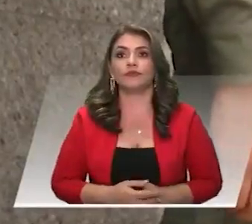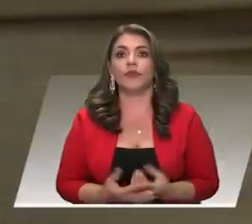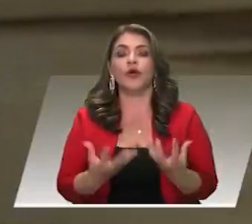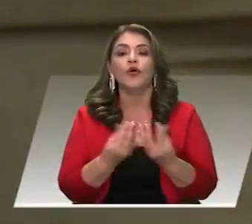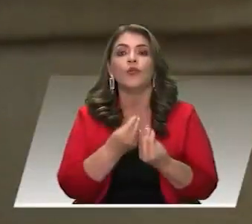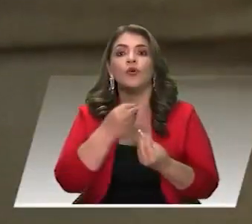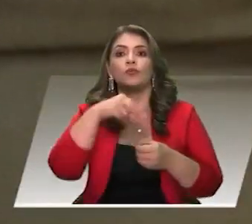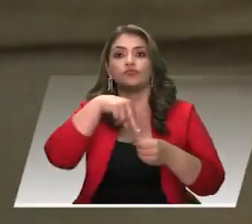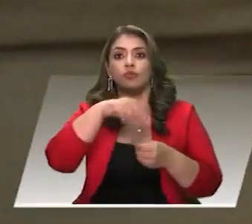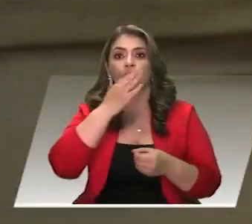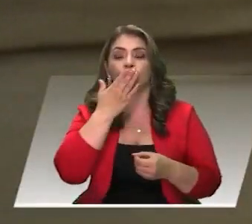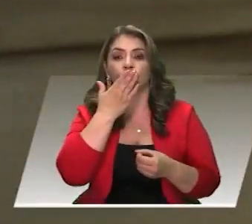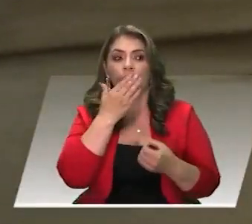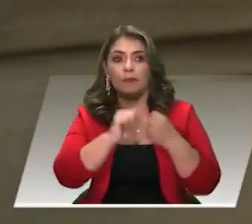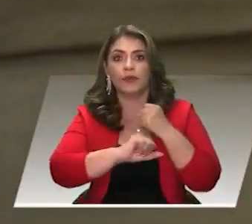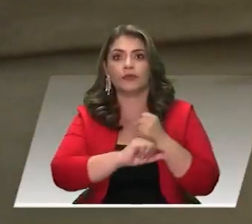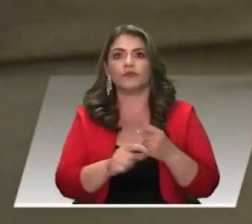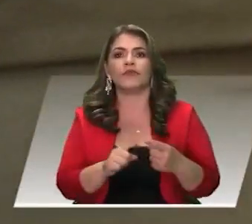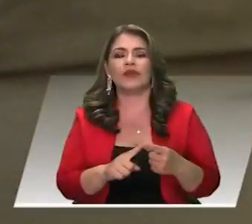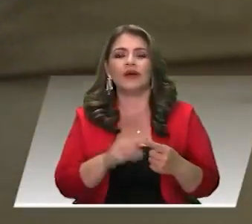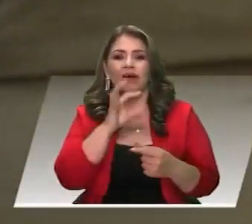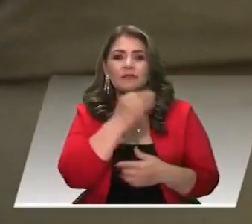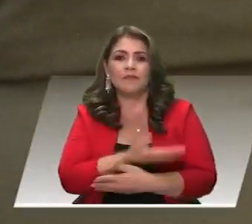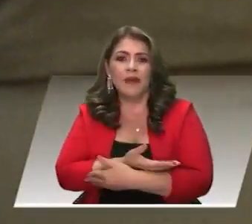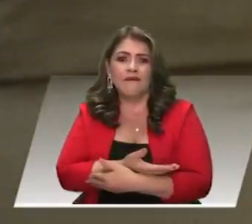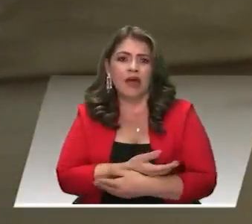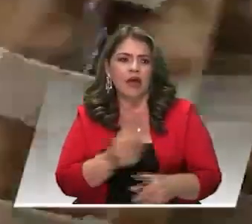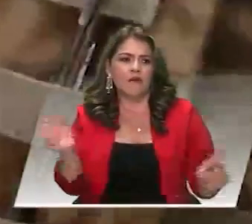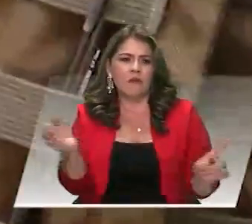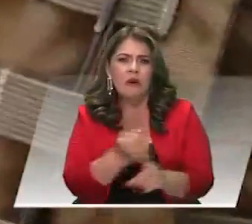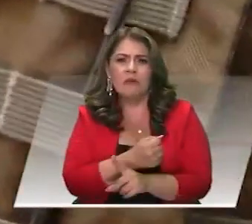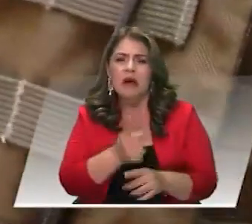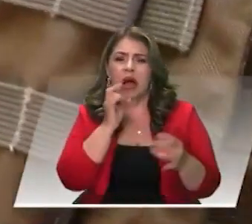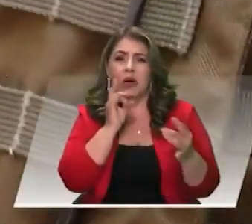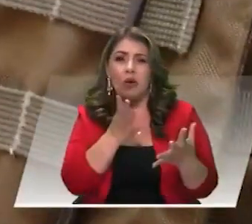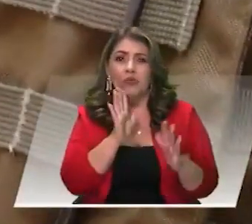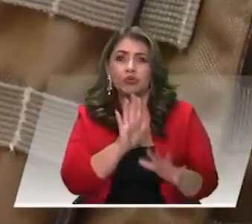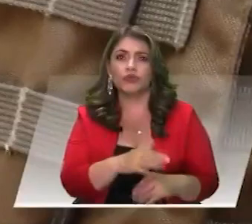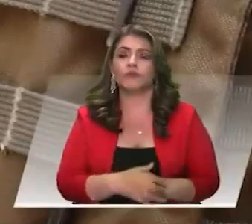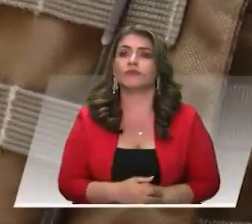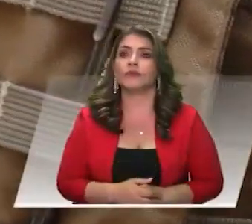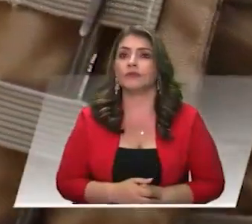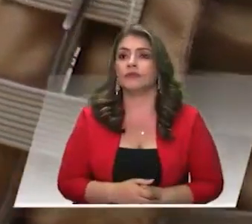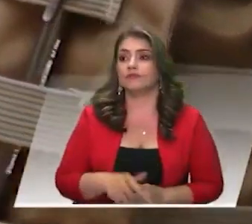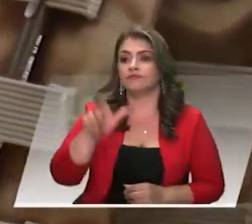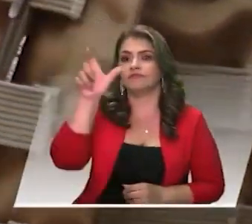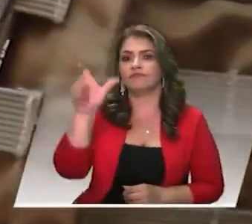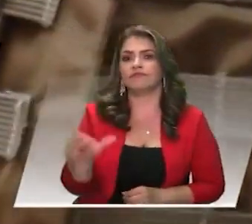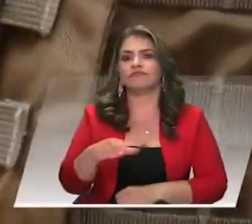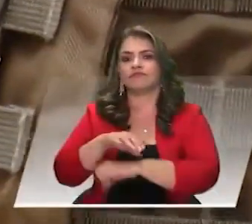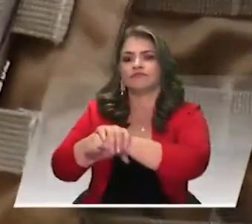encontrada en un matorral con signos de violencia en varias partes de su cuerpo. Al capturado se le imputarán los